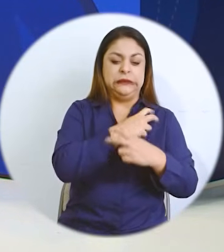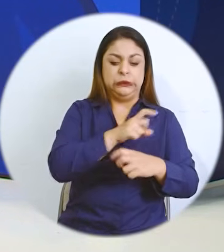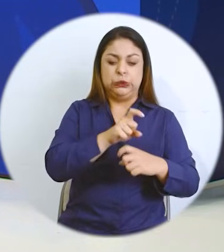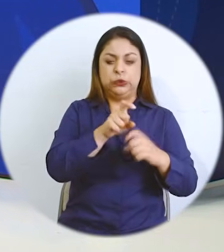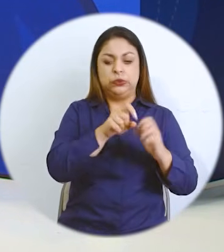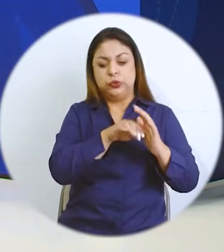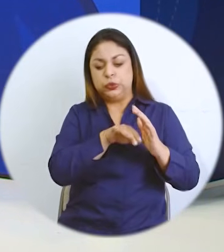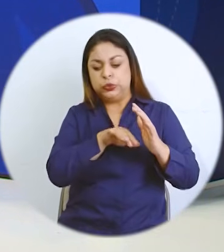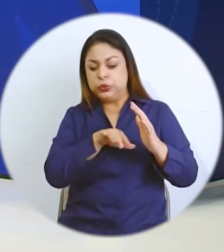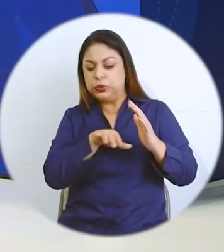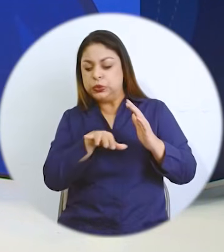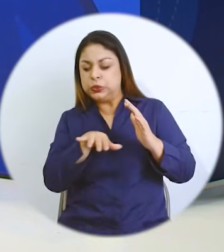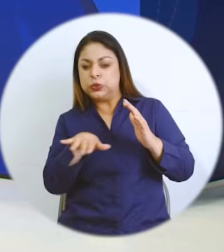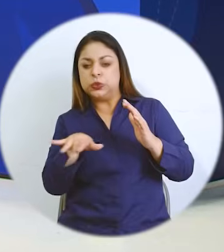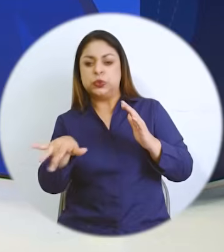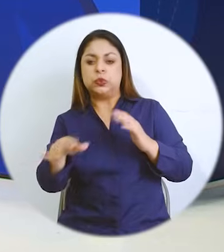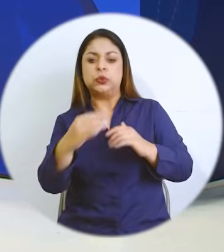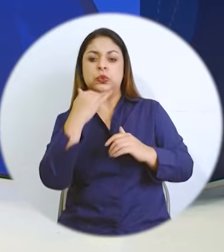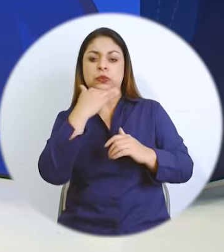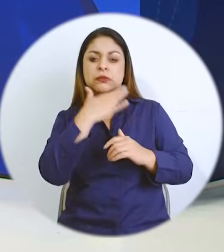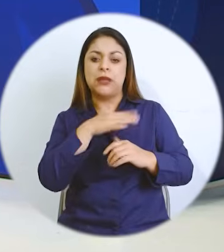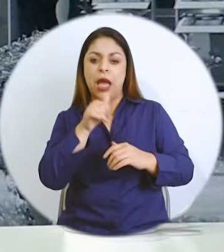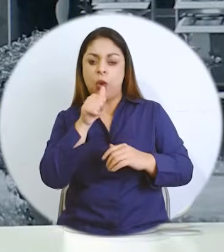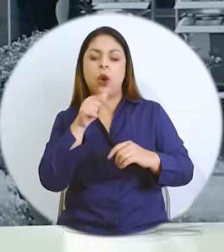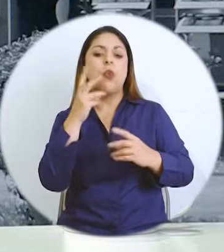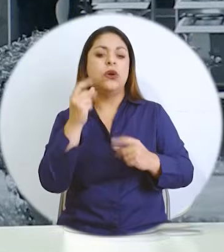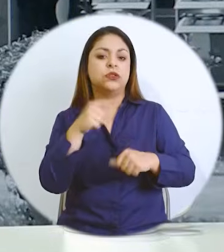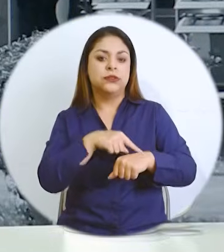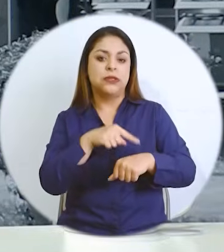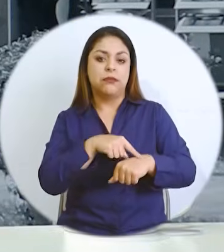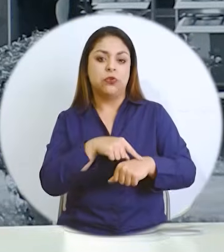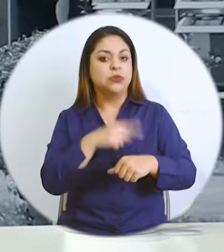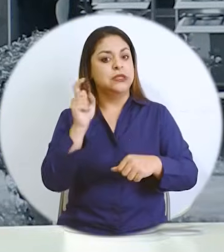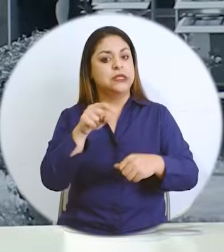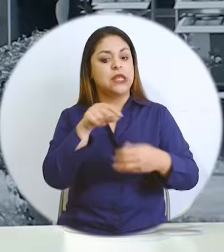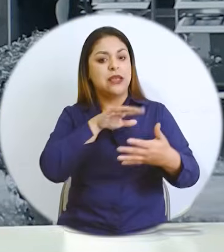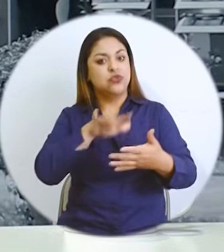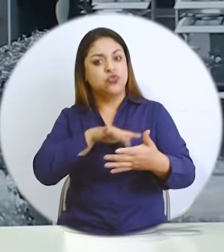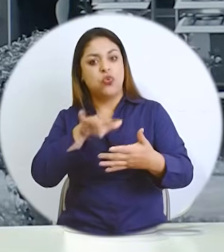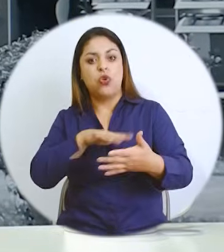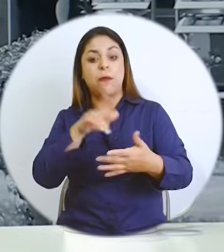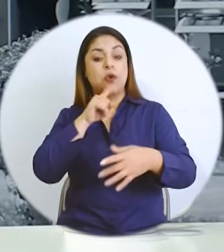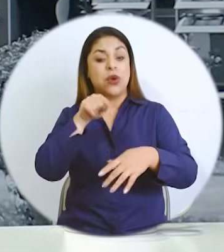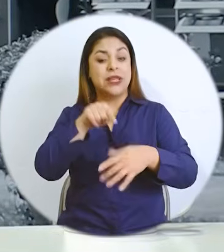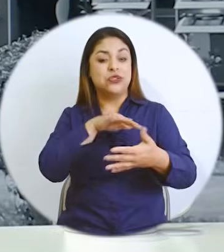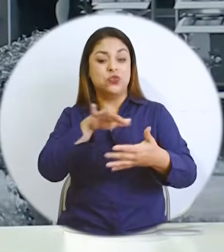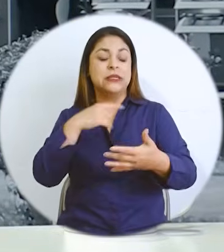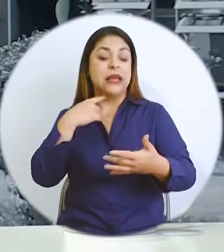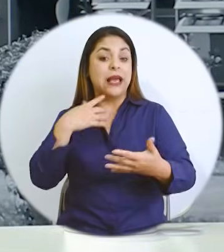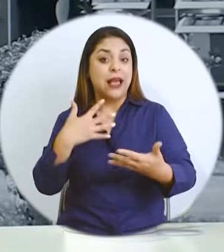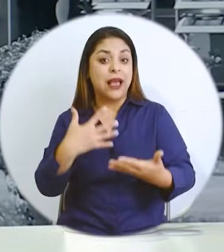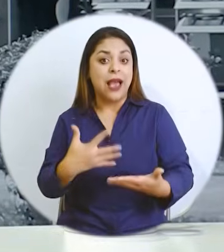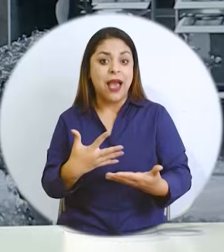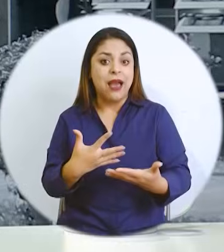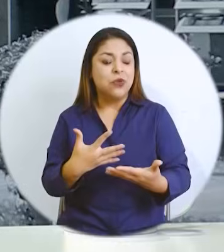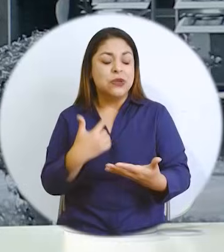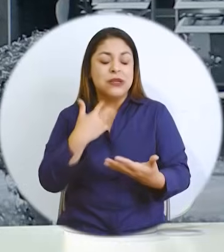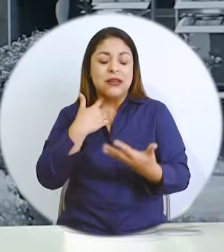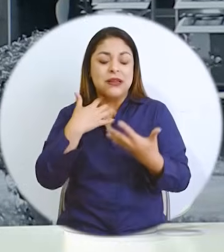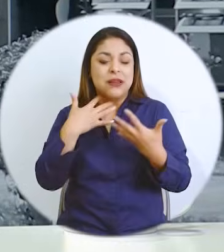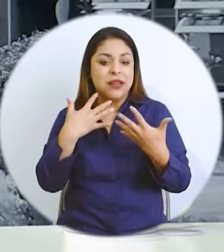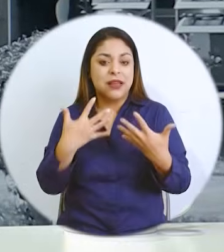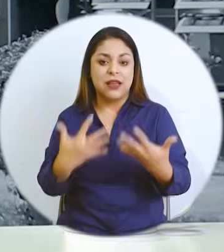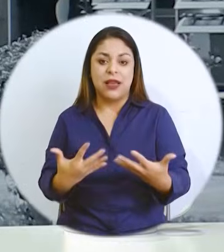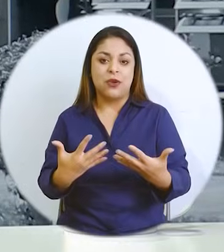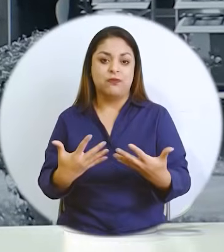la fuente, y el estudio del arrastre de contaminantes, todo eso nos da con un estudio hidrogeológico. Lo que pasa es